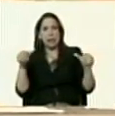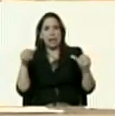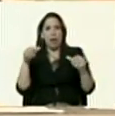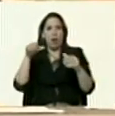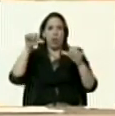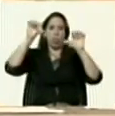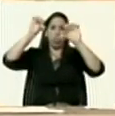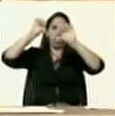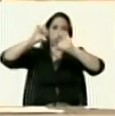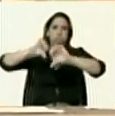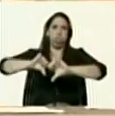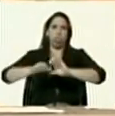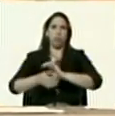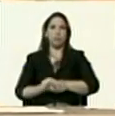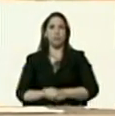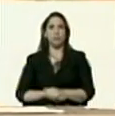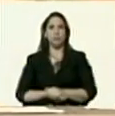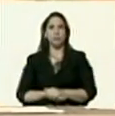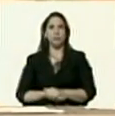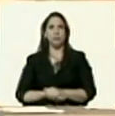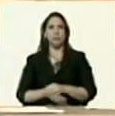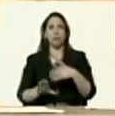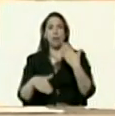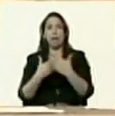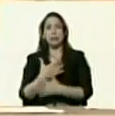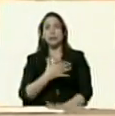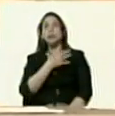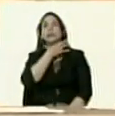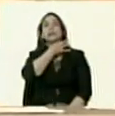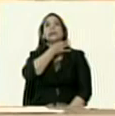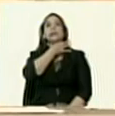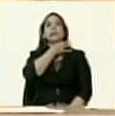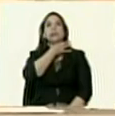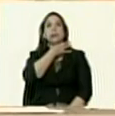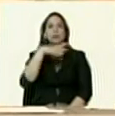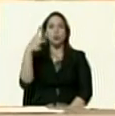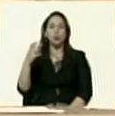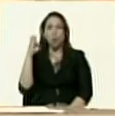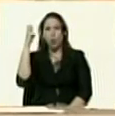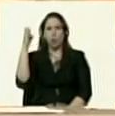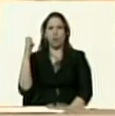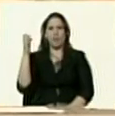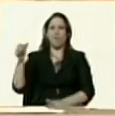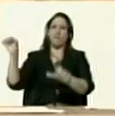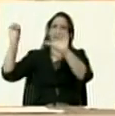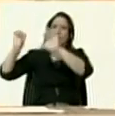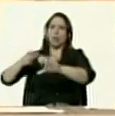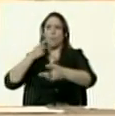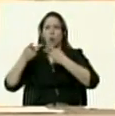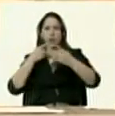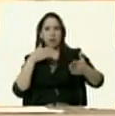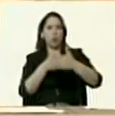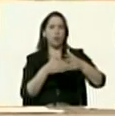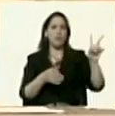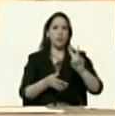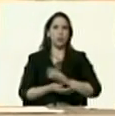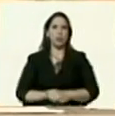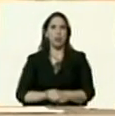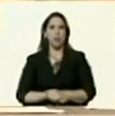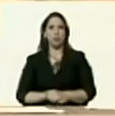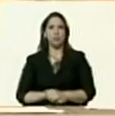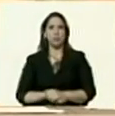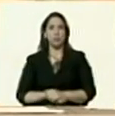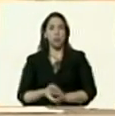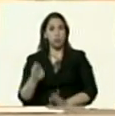Hasta aquí. Hasta el cuello lo tiene. Fracasada en su política hacia Venezuela. Yo tiendo mi